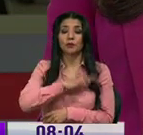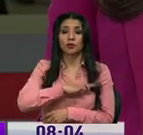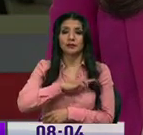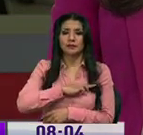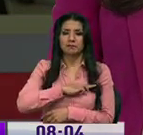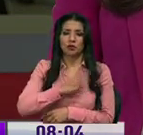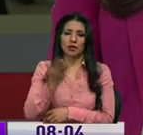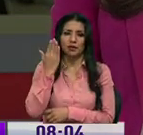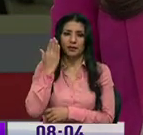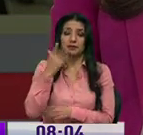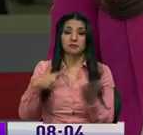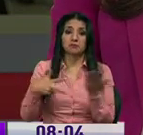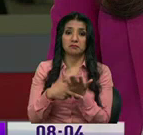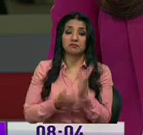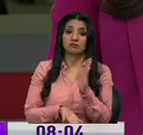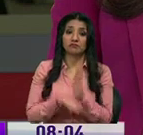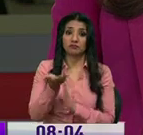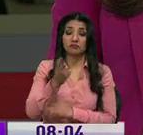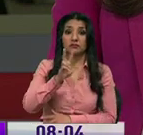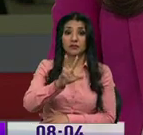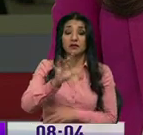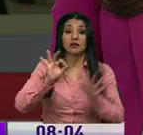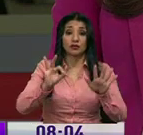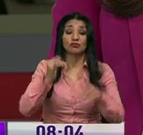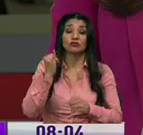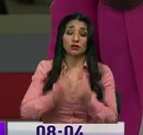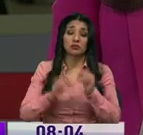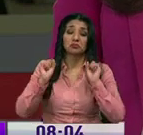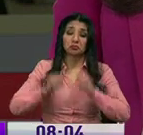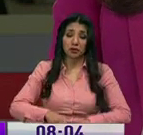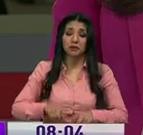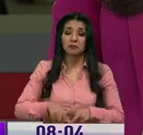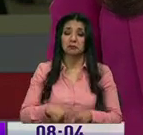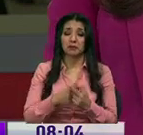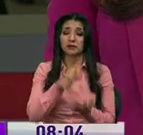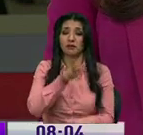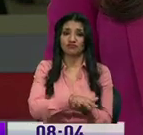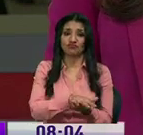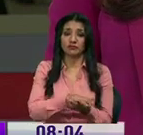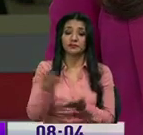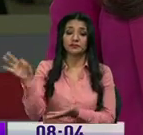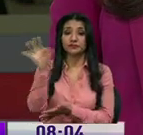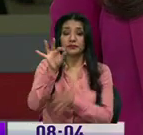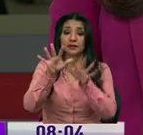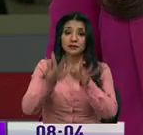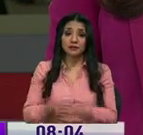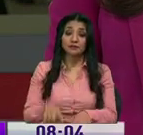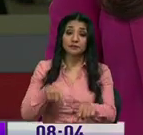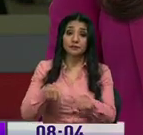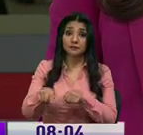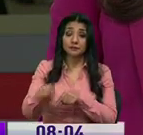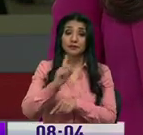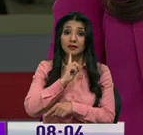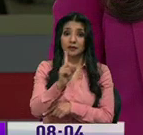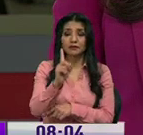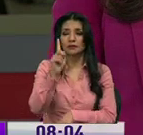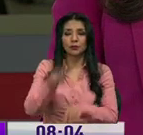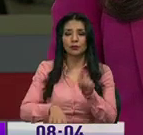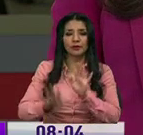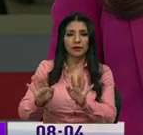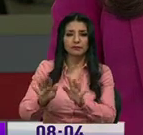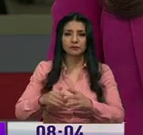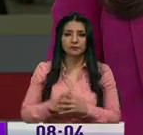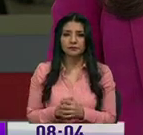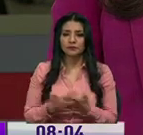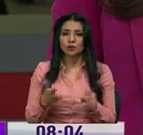en donde el valor del pasaje se fijó en 38 centavos. A decir de Guillermo Abad, secretario de Movilidad, eso no podría suceder porque